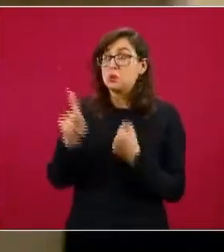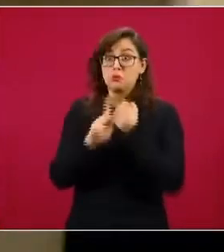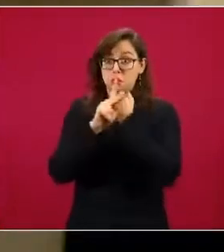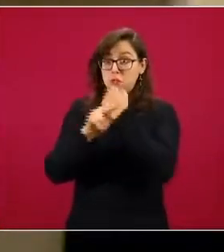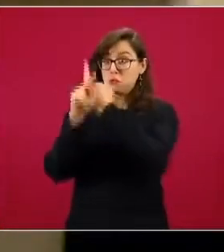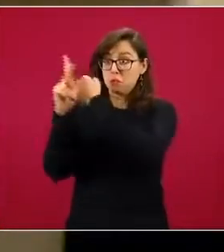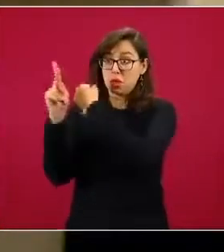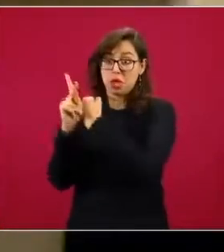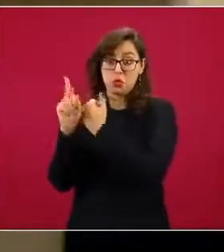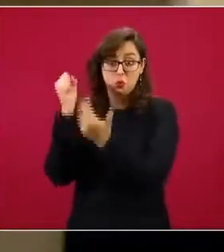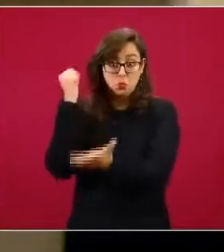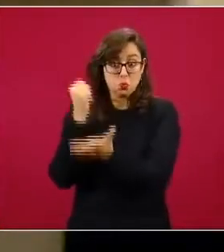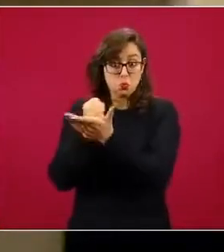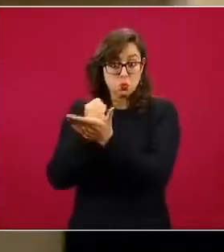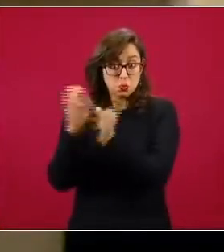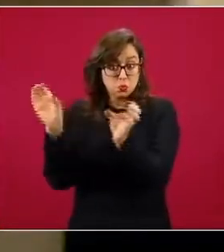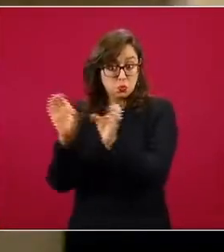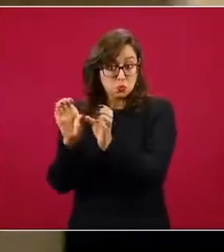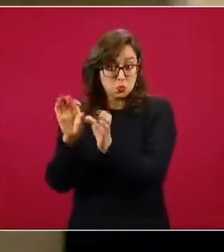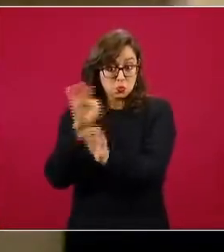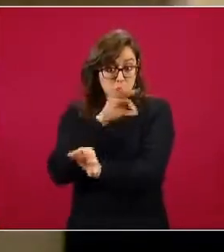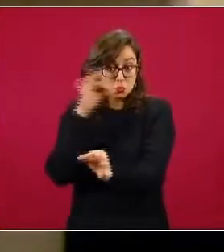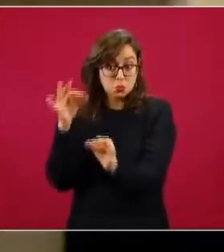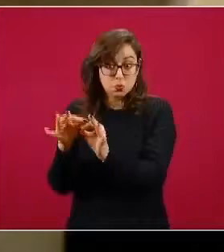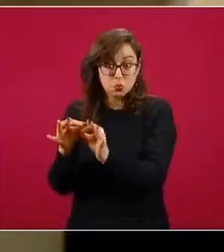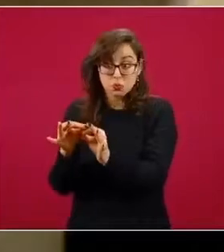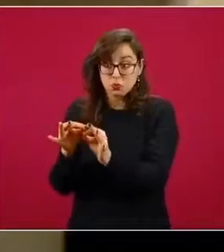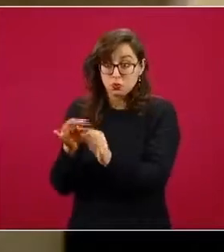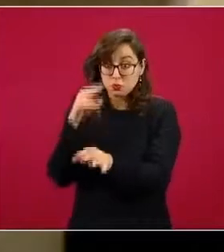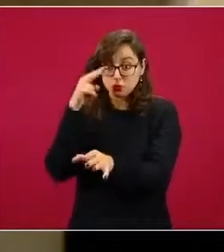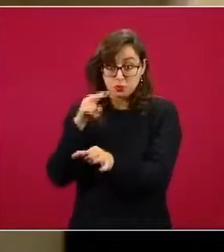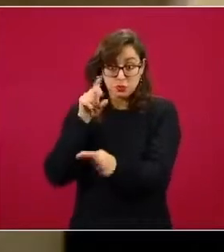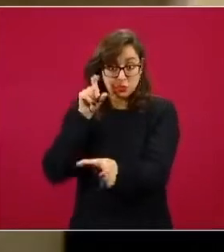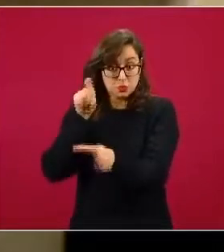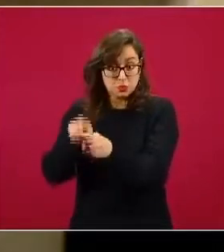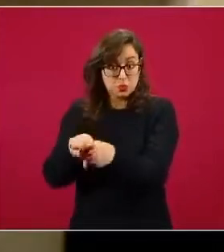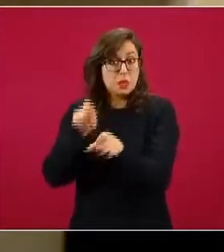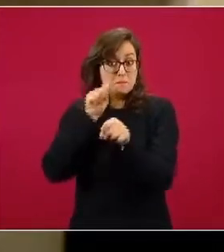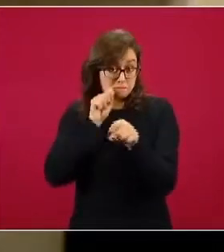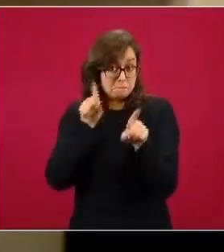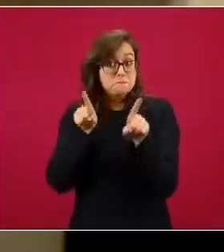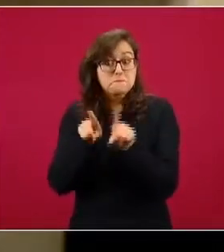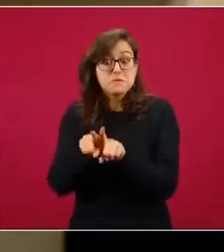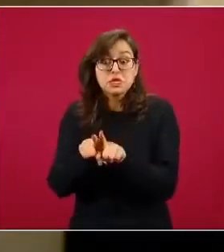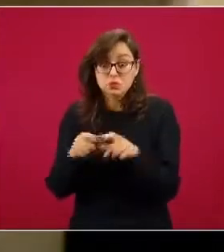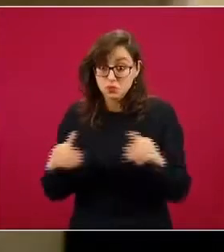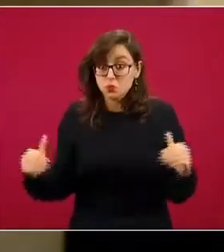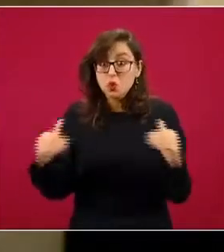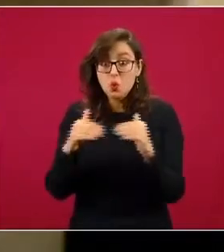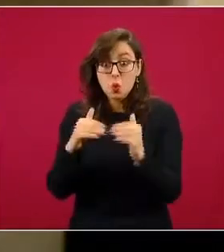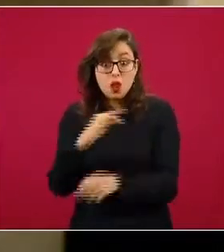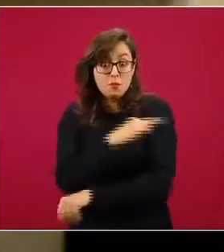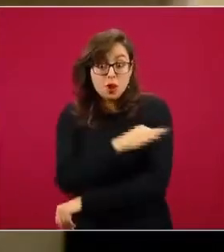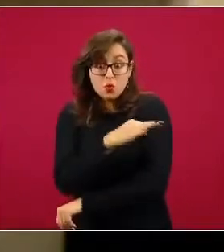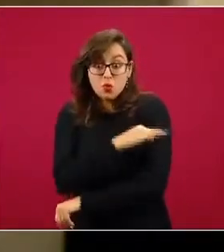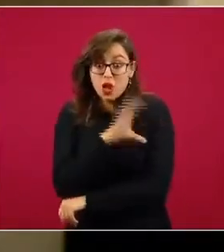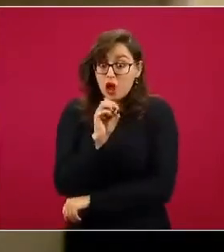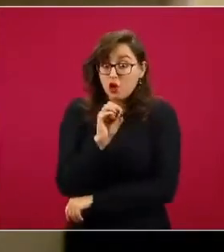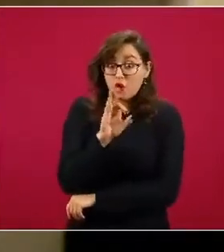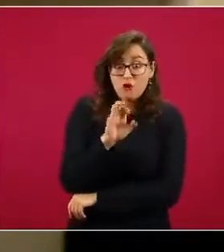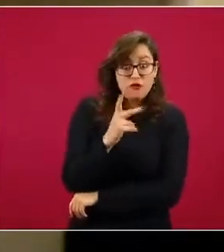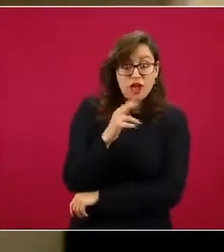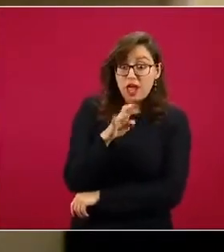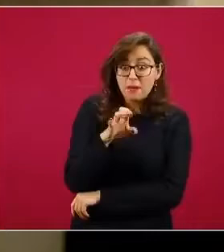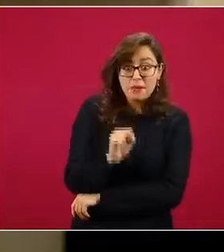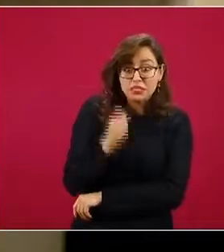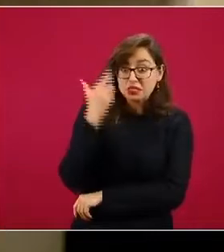que ya están en colaboración con México, a la que México está adherido, entrarían bajo la misma medida sin pasar por COFEPRIS? ¿O por qué? Es